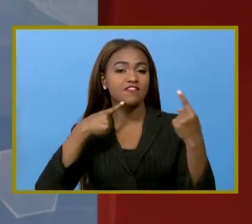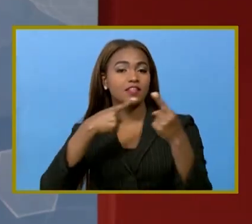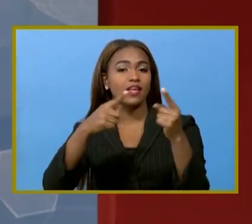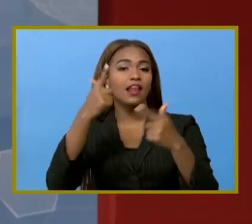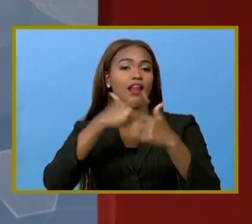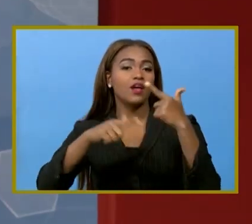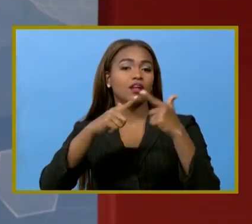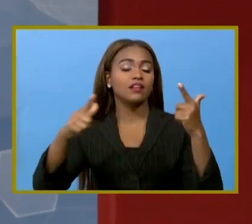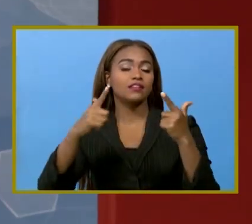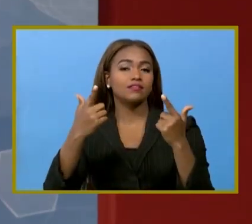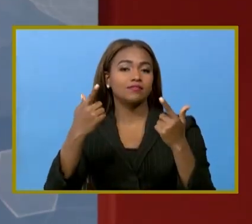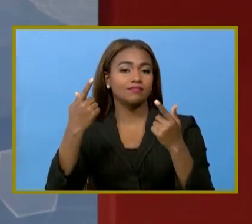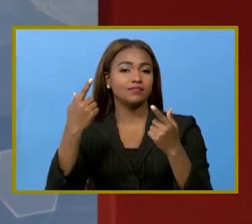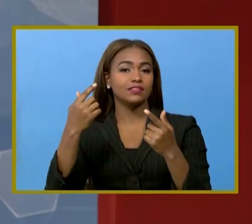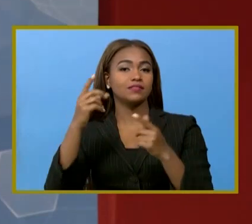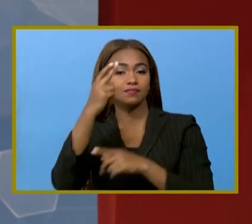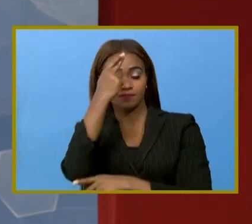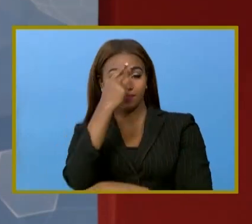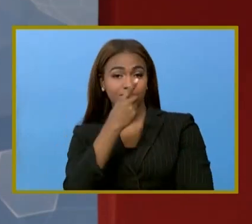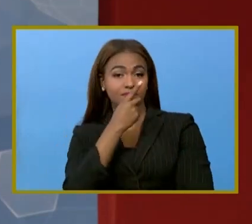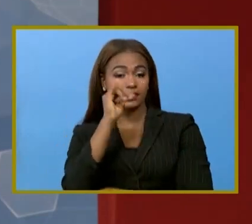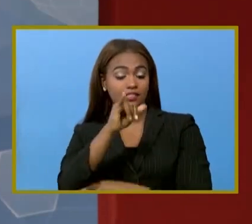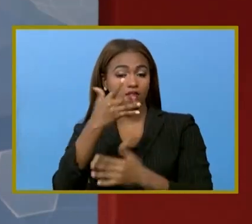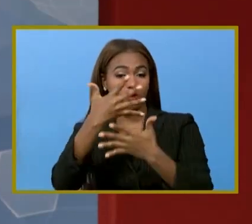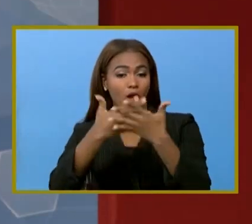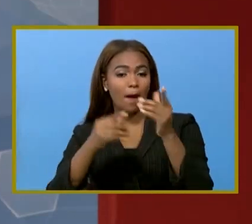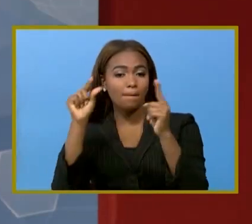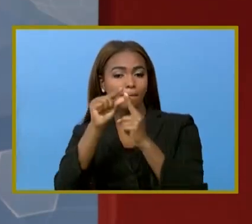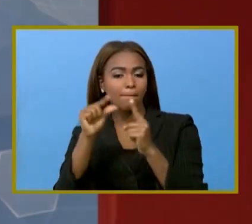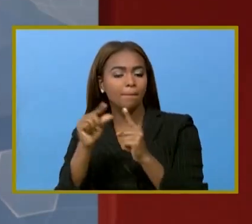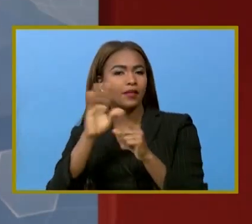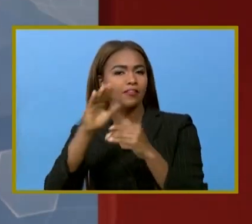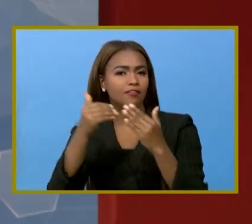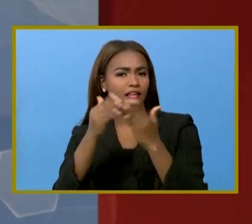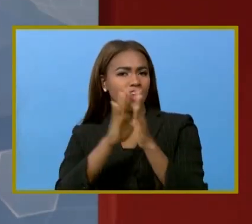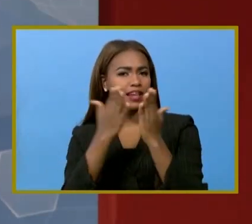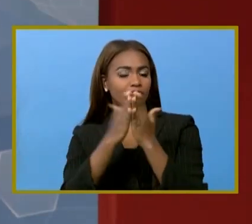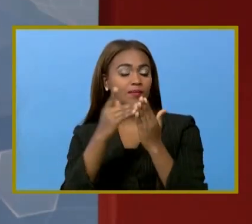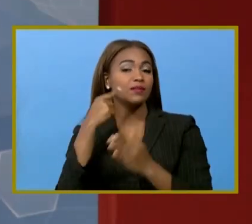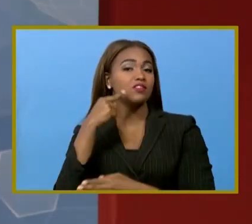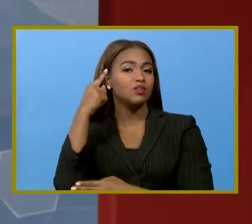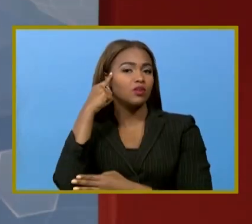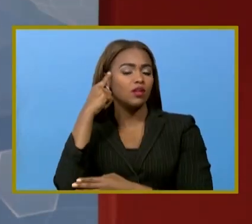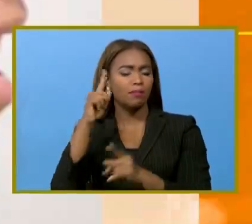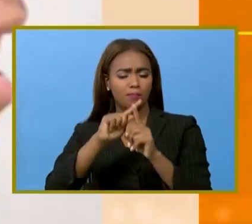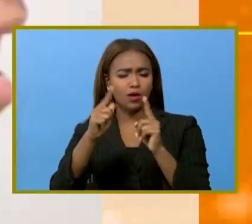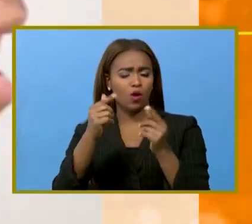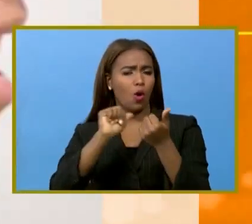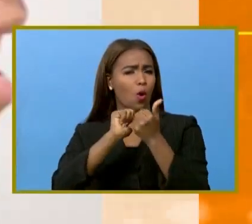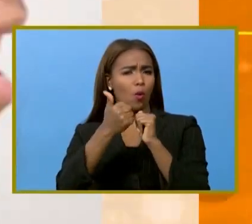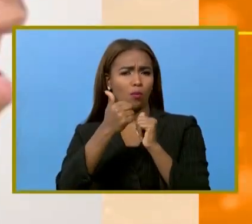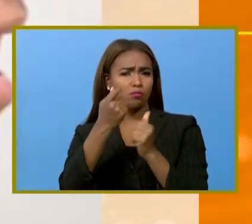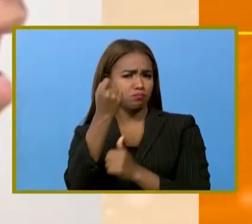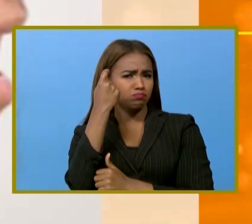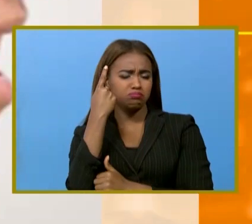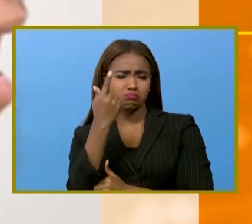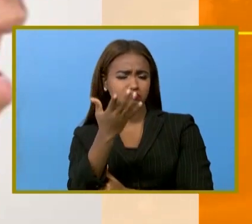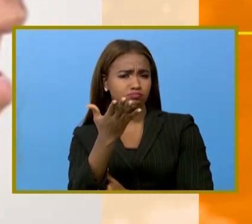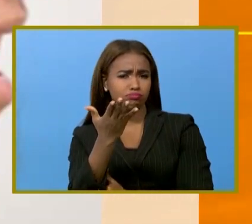dominicana. ¿Un diccionario para sordos? Sí, por ahí veo que pasaron un poco de las imágenes. Yo no lo entiendo porque no es igual que el método Braille.